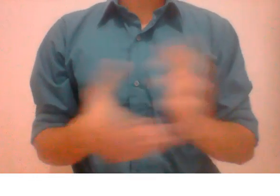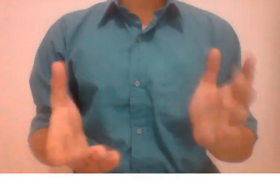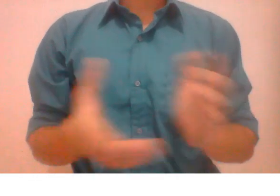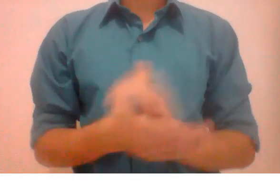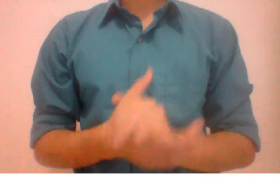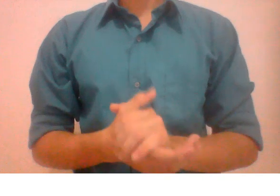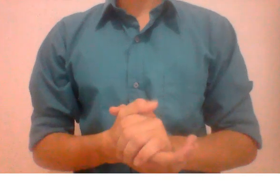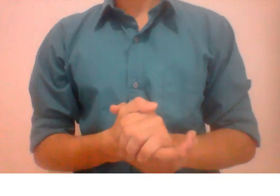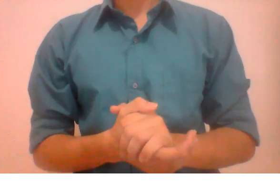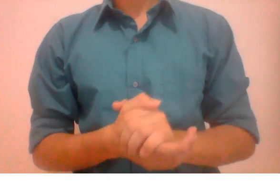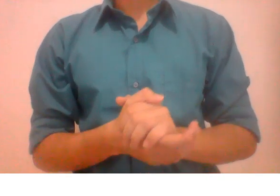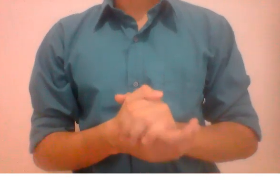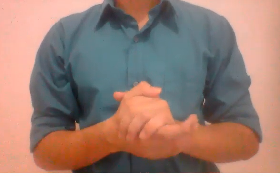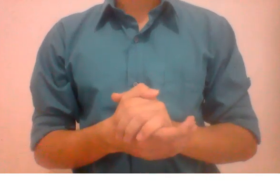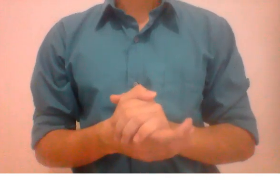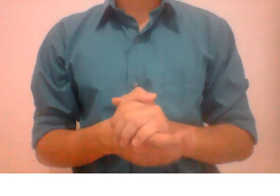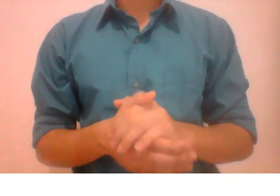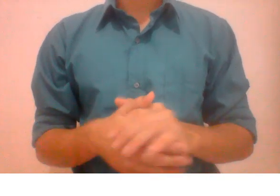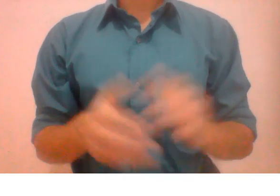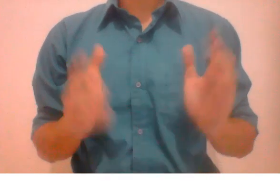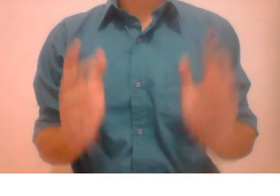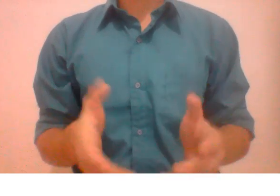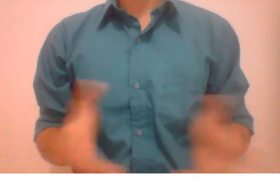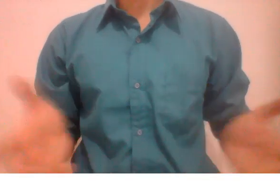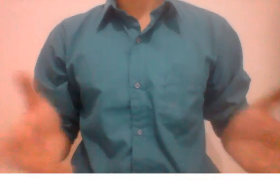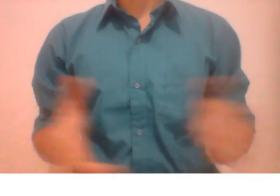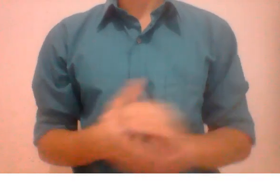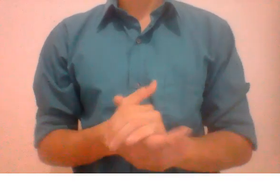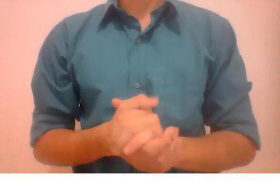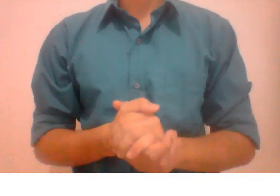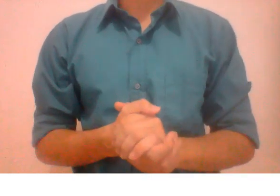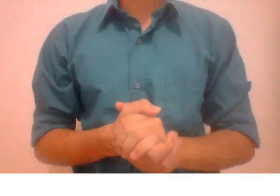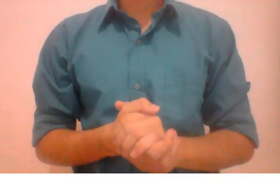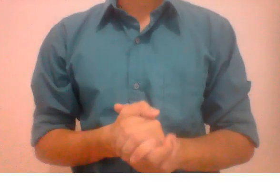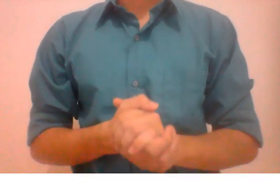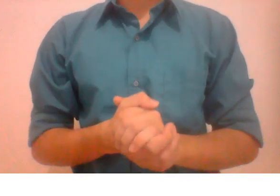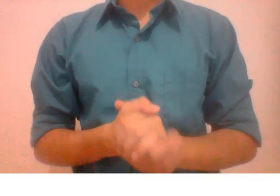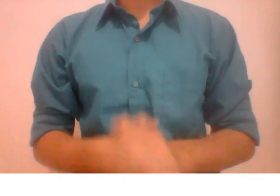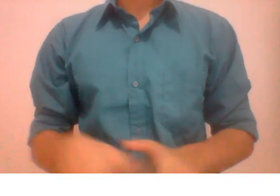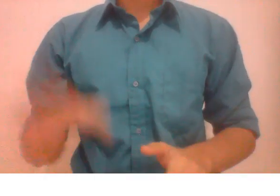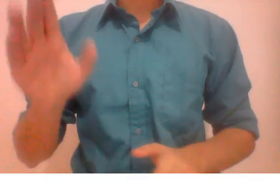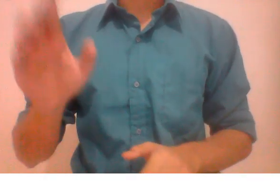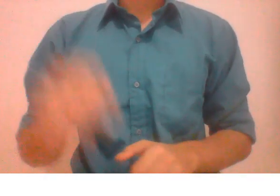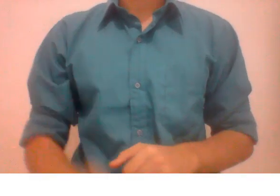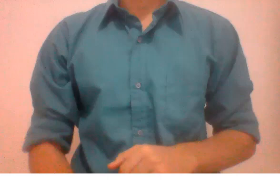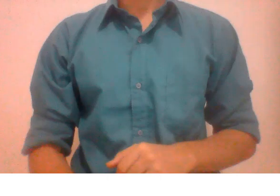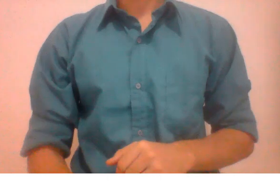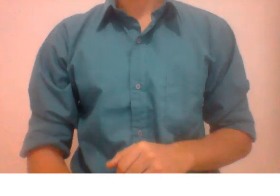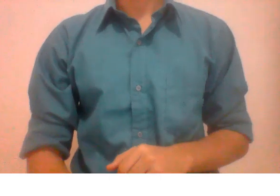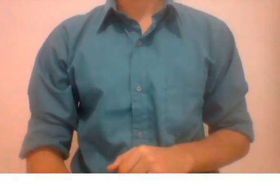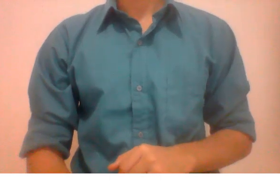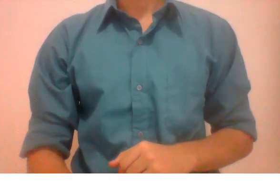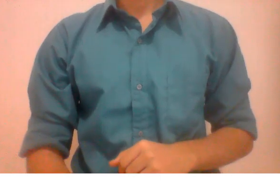Pero no me queda nada más que decir en general, más que si esto les agradó, pueden dejar un like, un comentario, suscribirse y nada. Nos vemos y hasta la próxima.